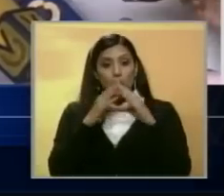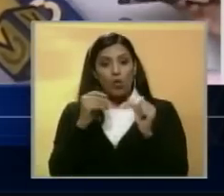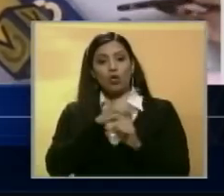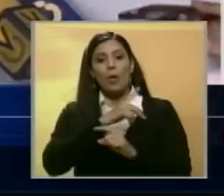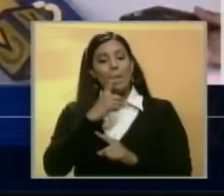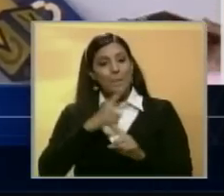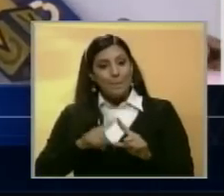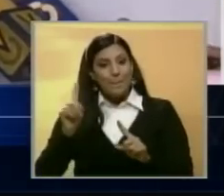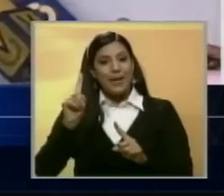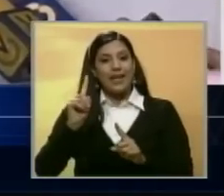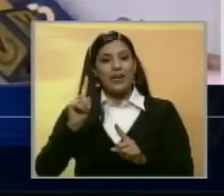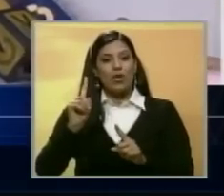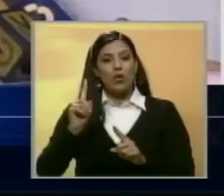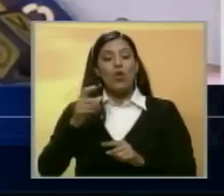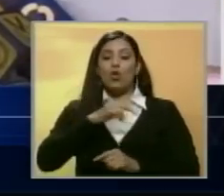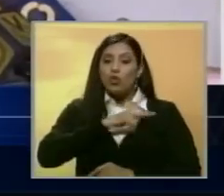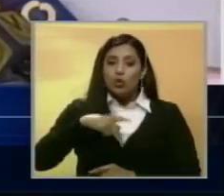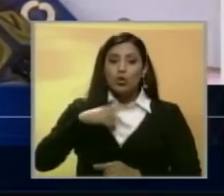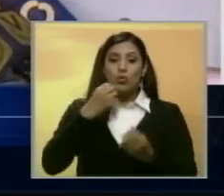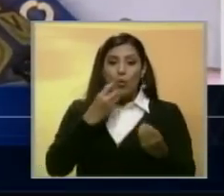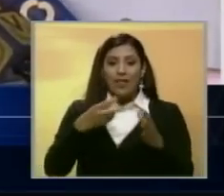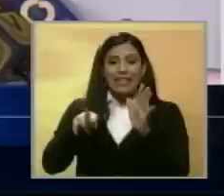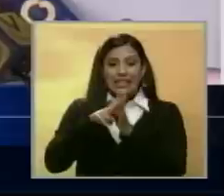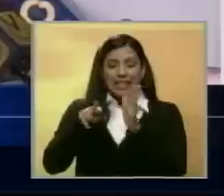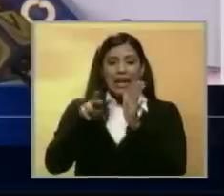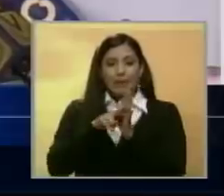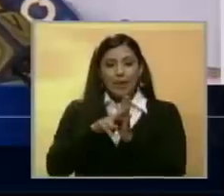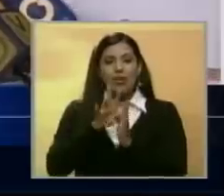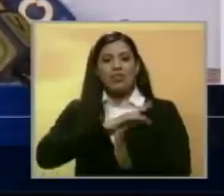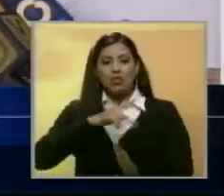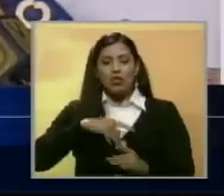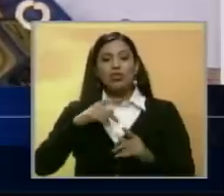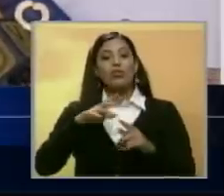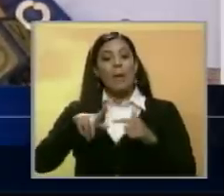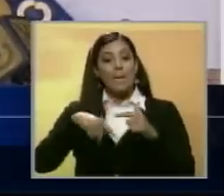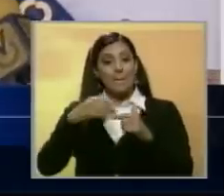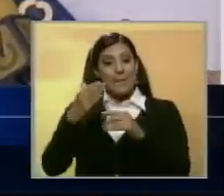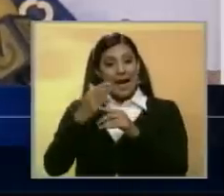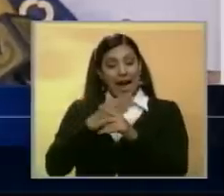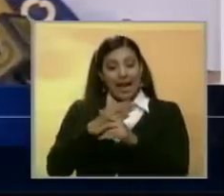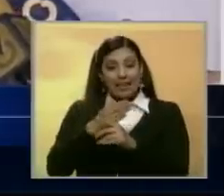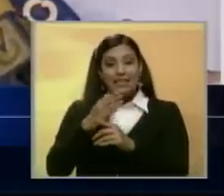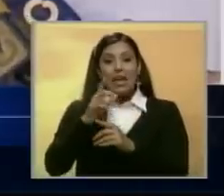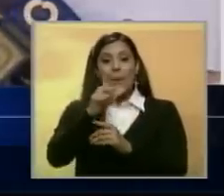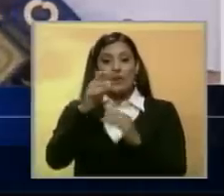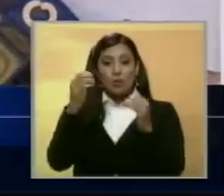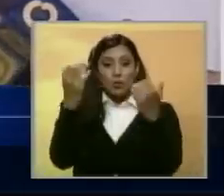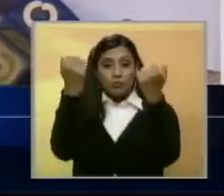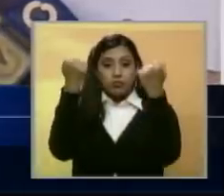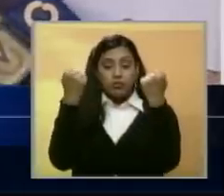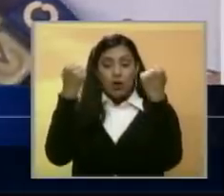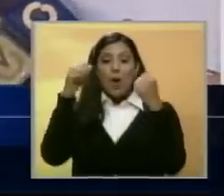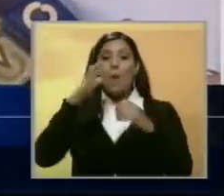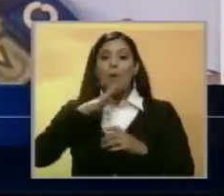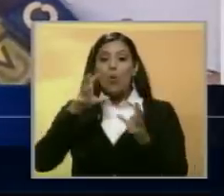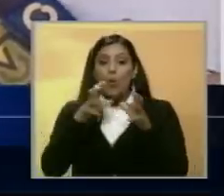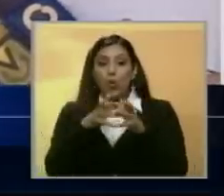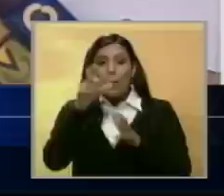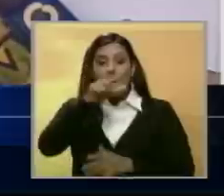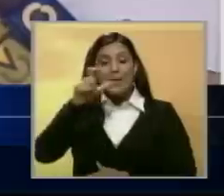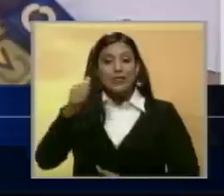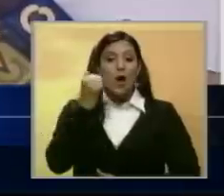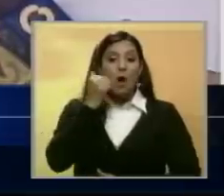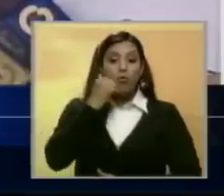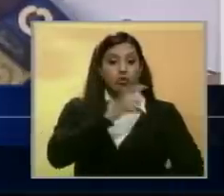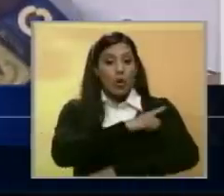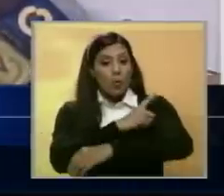Lo cierto es que, y lo hemos dicho varias veces, y varias veces hemos cumplido nuestra palabra, ante los piquetes, ante el abuso de poder,